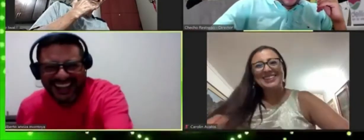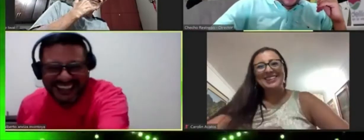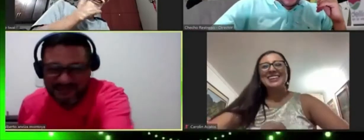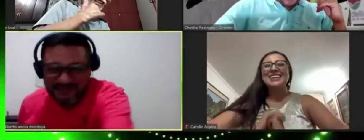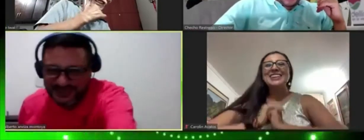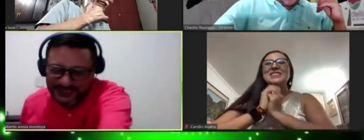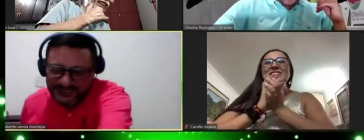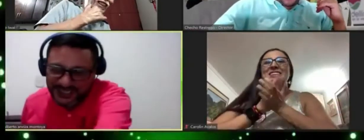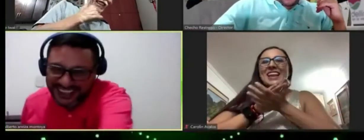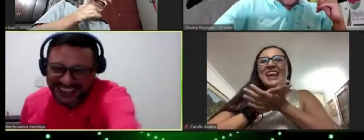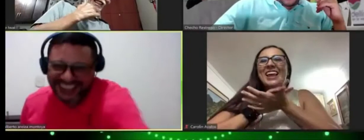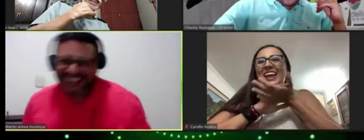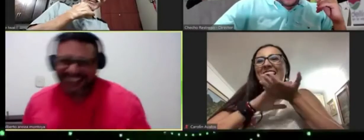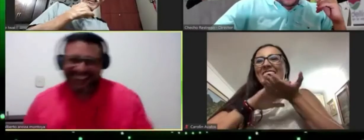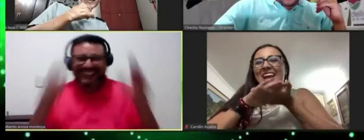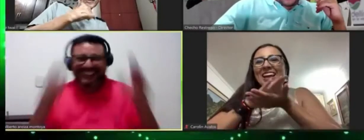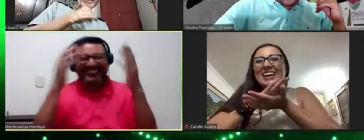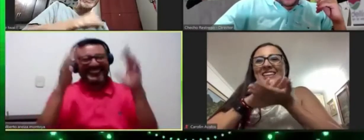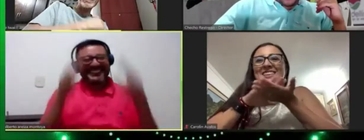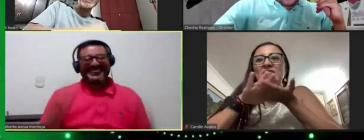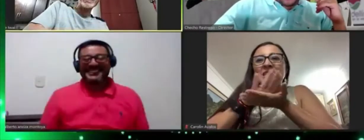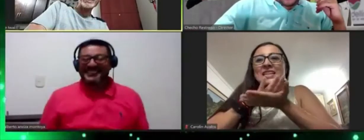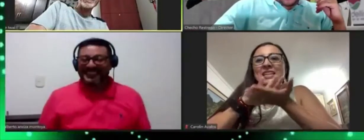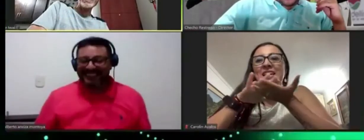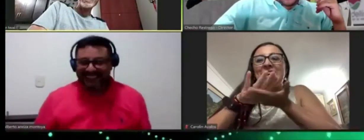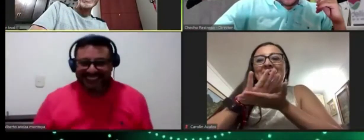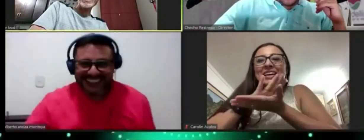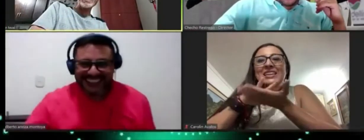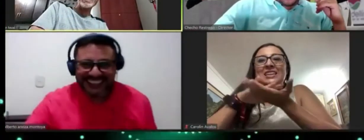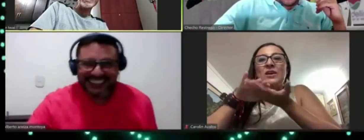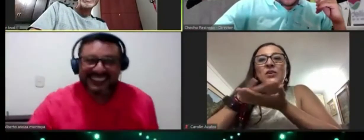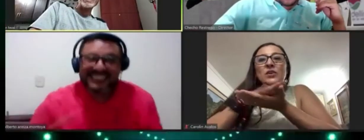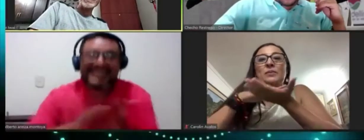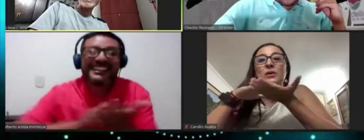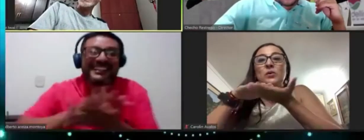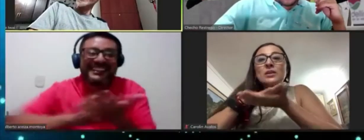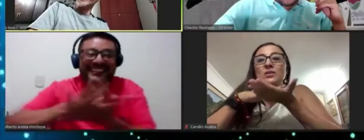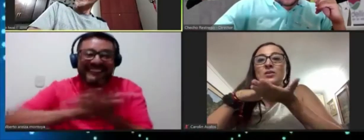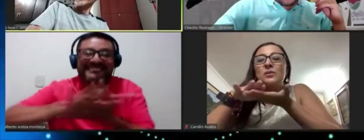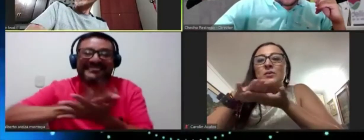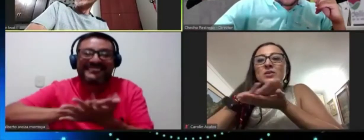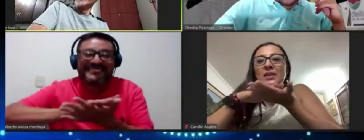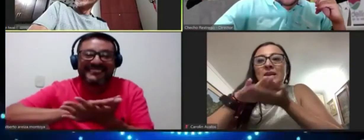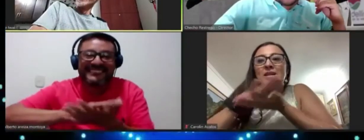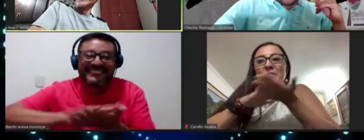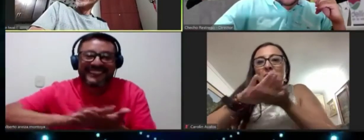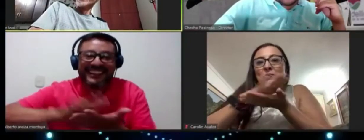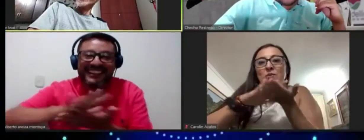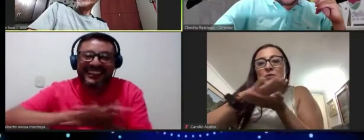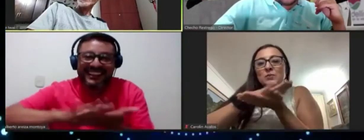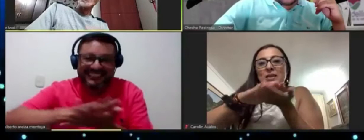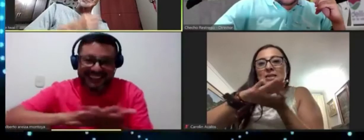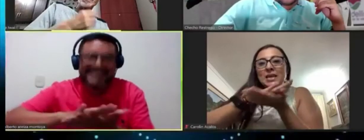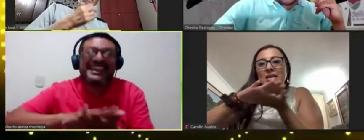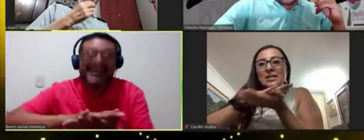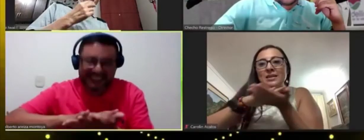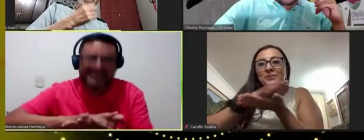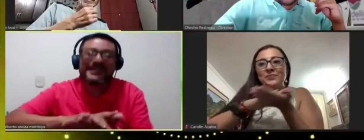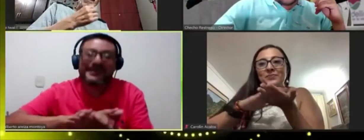programa. La pintó toda. Entonces sería, cuando le pregunten su nombre, sería la mi seña.